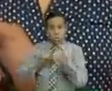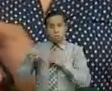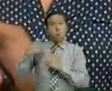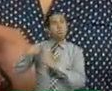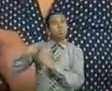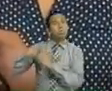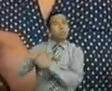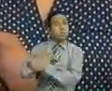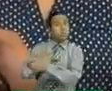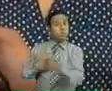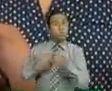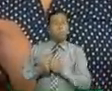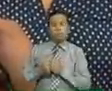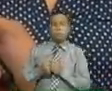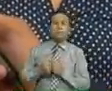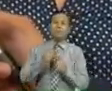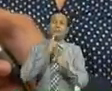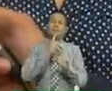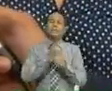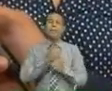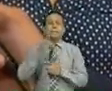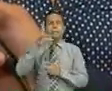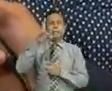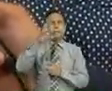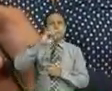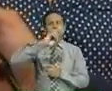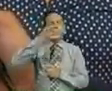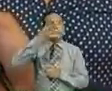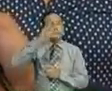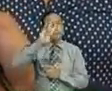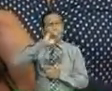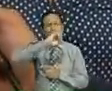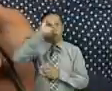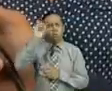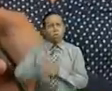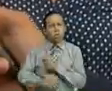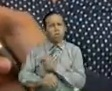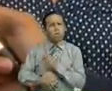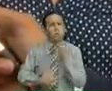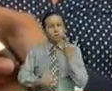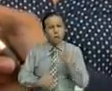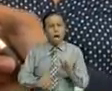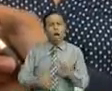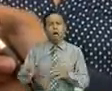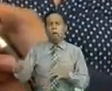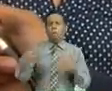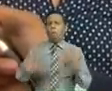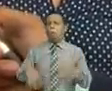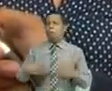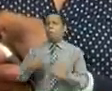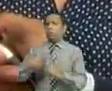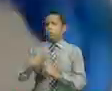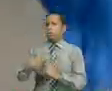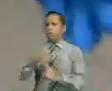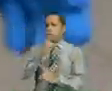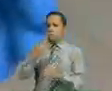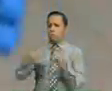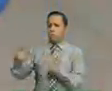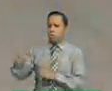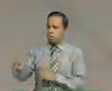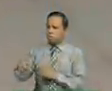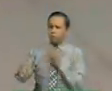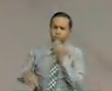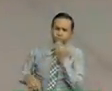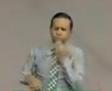que resultó un 17,8% de personal con resultados positivos al COVID, no